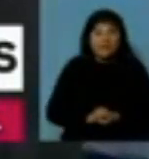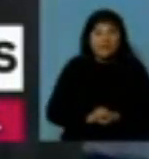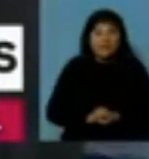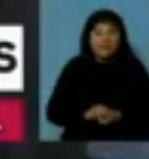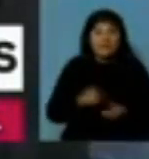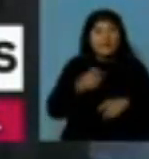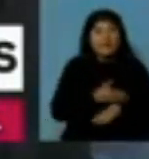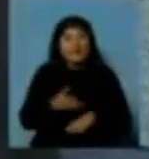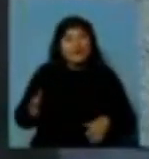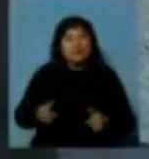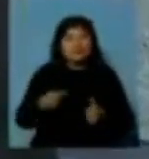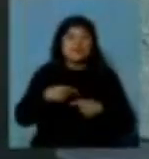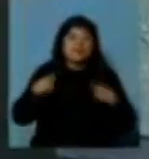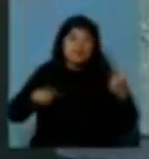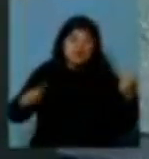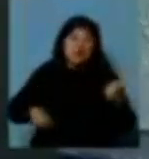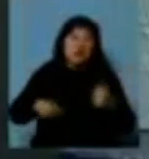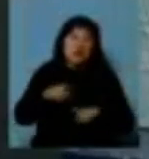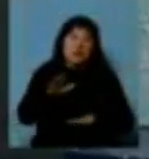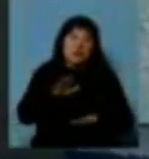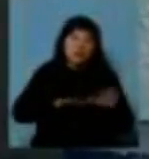retraso salarial que viene